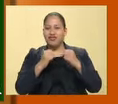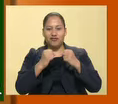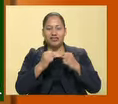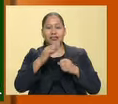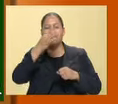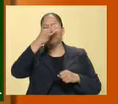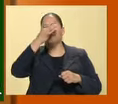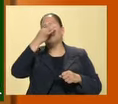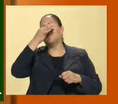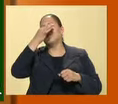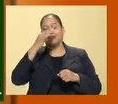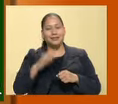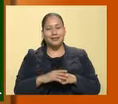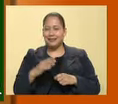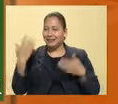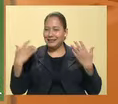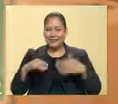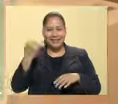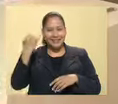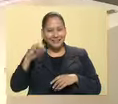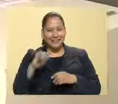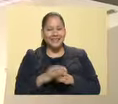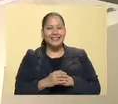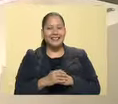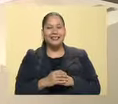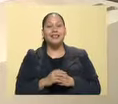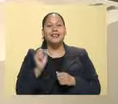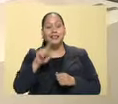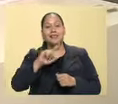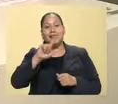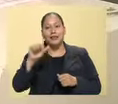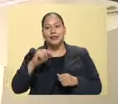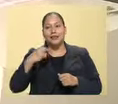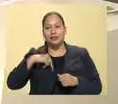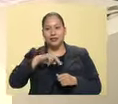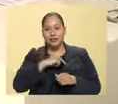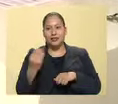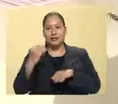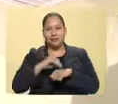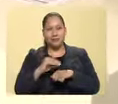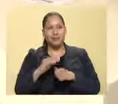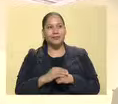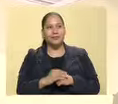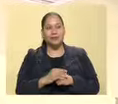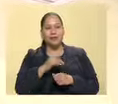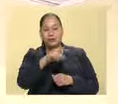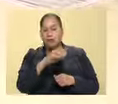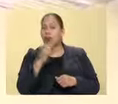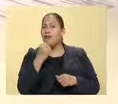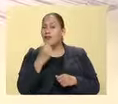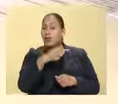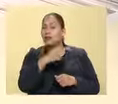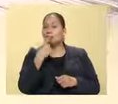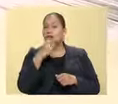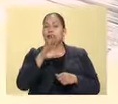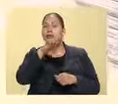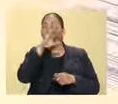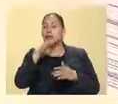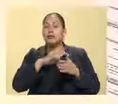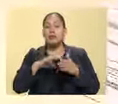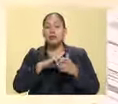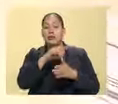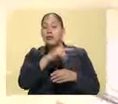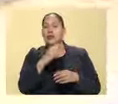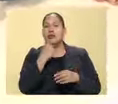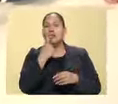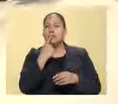La lumbre. ¡Ah, chirrión! Luego le vamos a agregar... Esta es morada, entonces es más fuerte. Más claro, fuerte, mucho más sabor. Pero sabor,